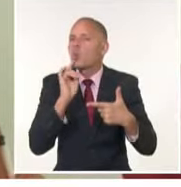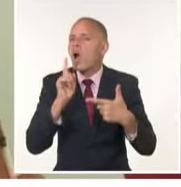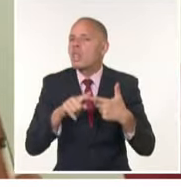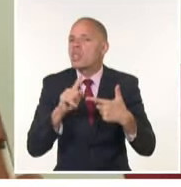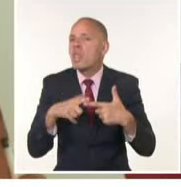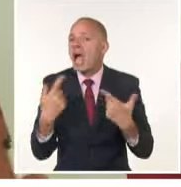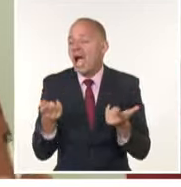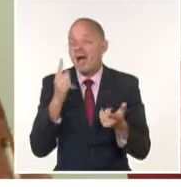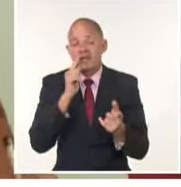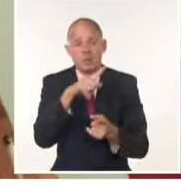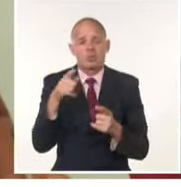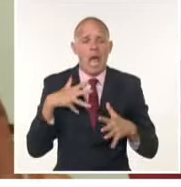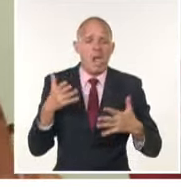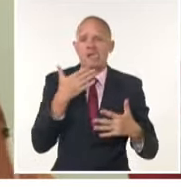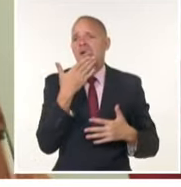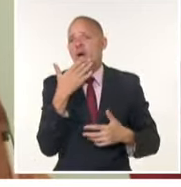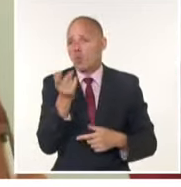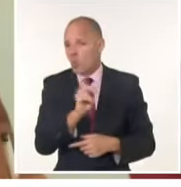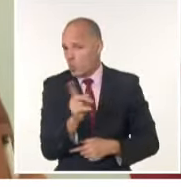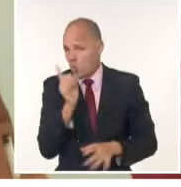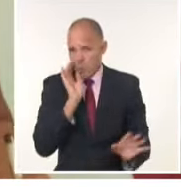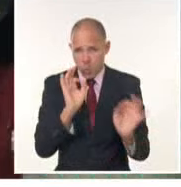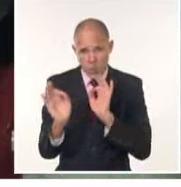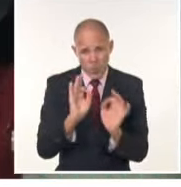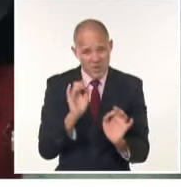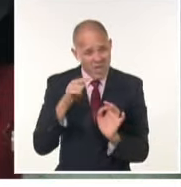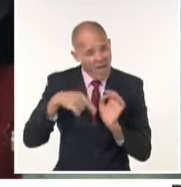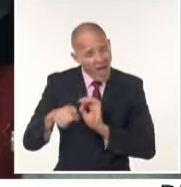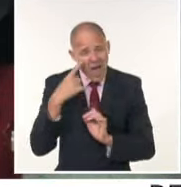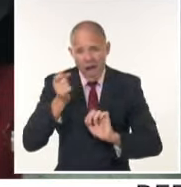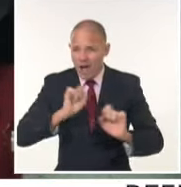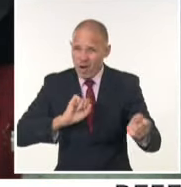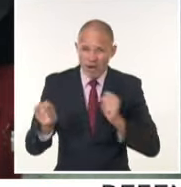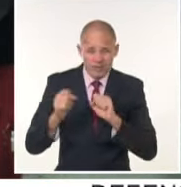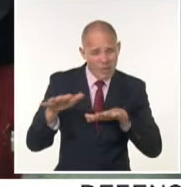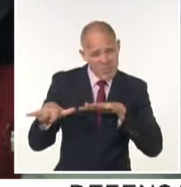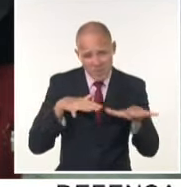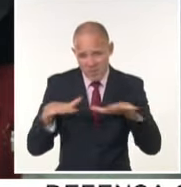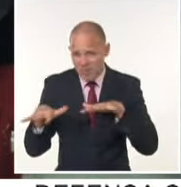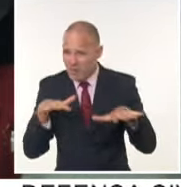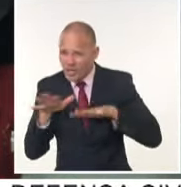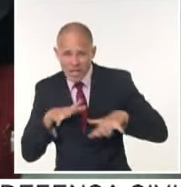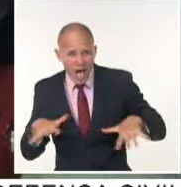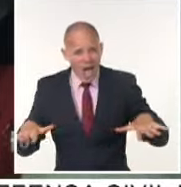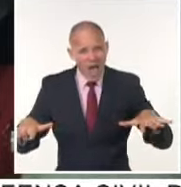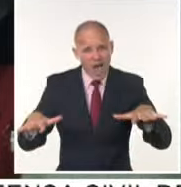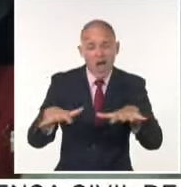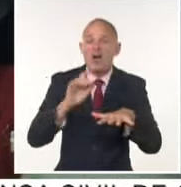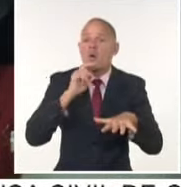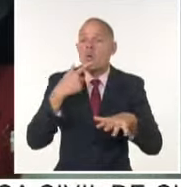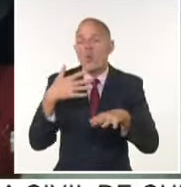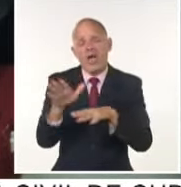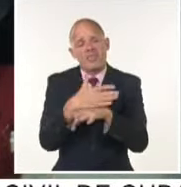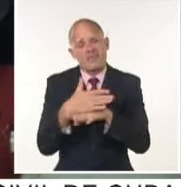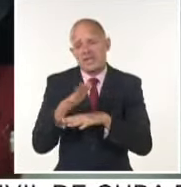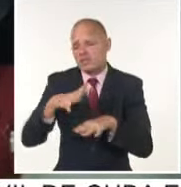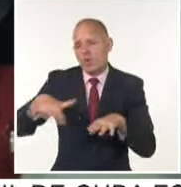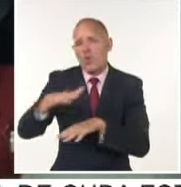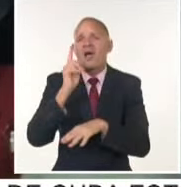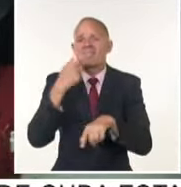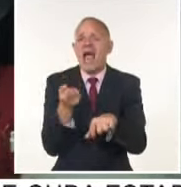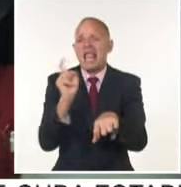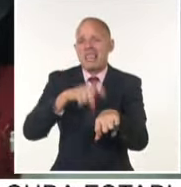confiarse y adoptar las medidas para reducir los riesgos de inundaciones en poblados como alacranes y bermejas en